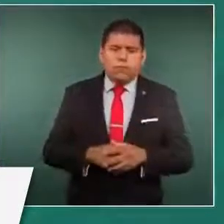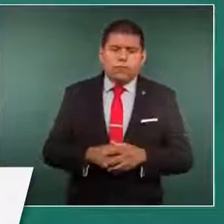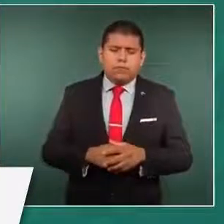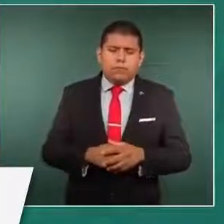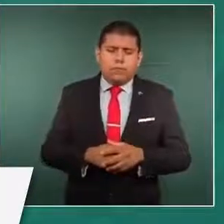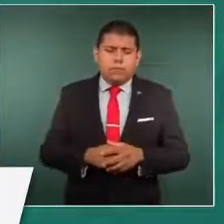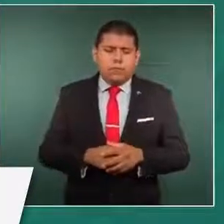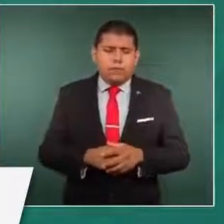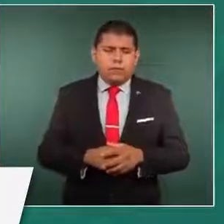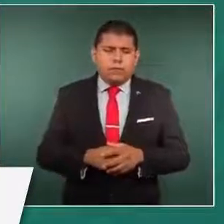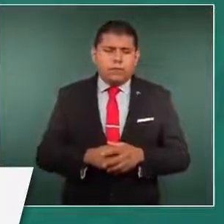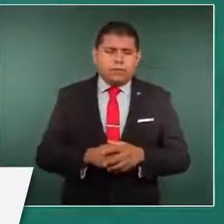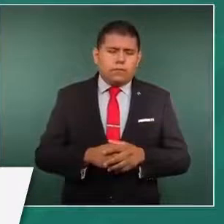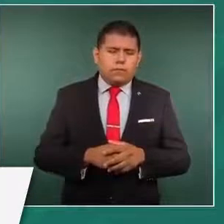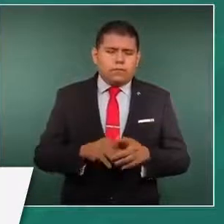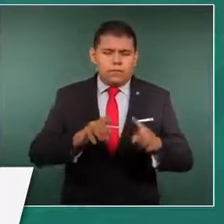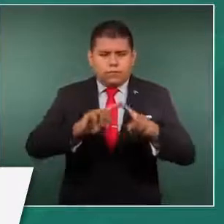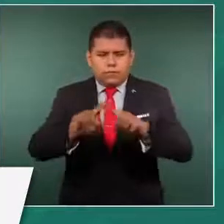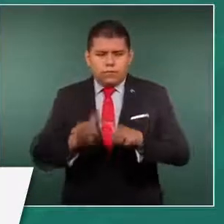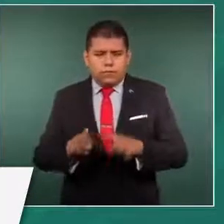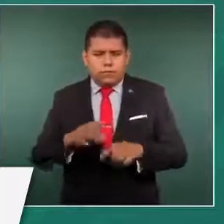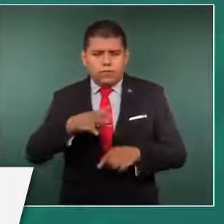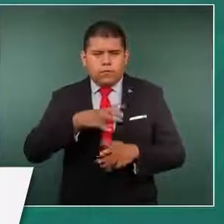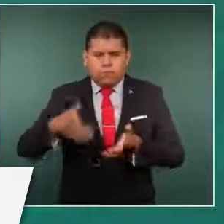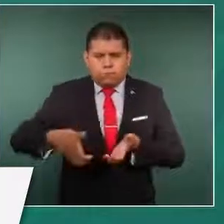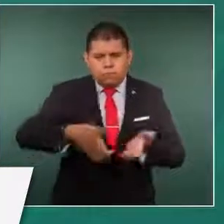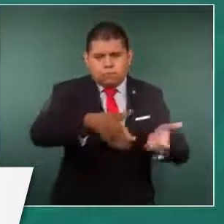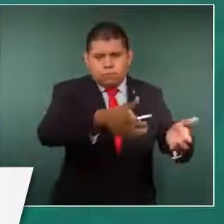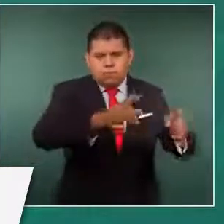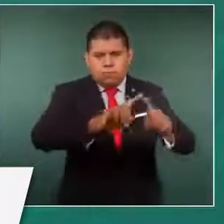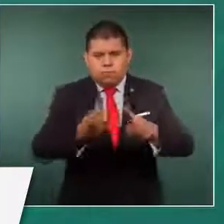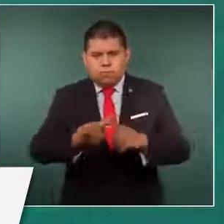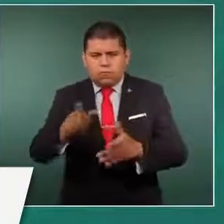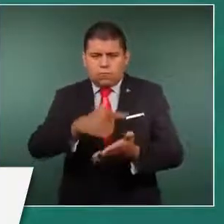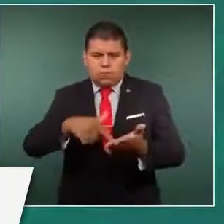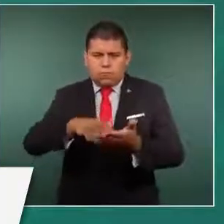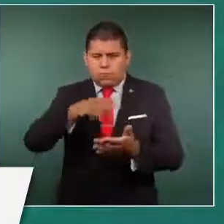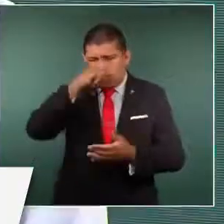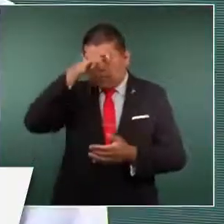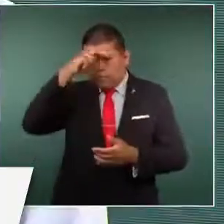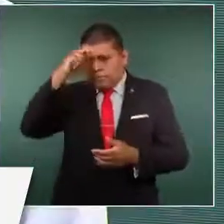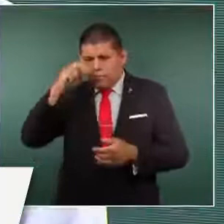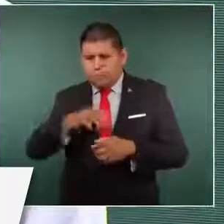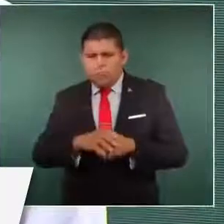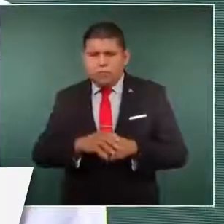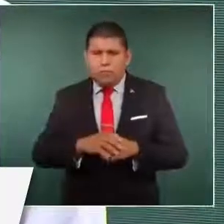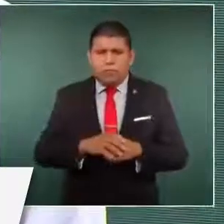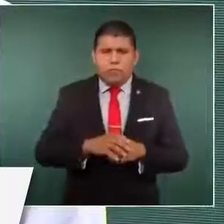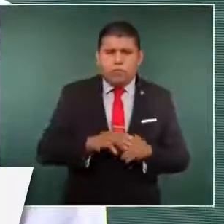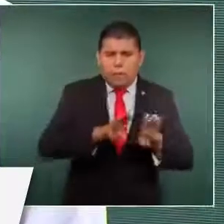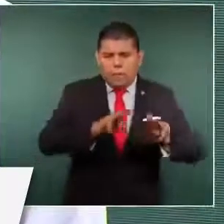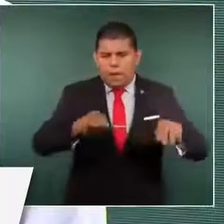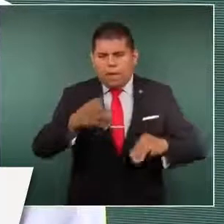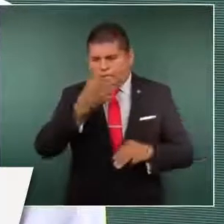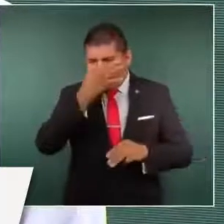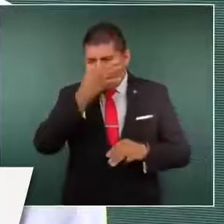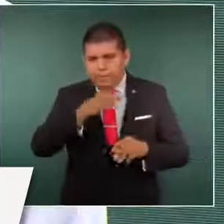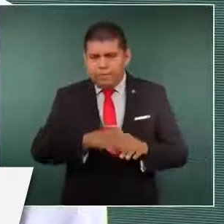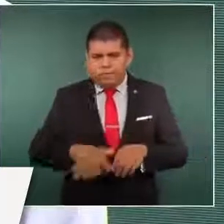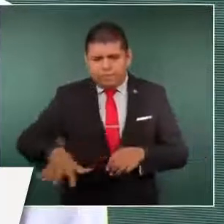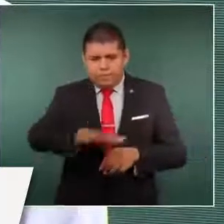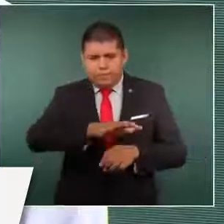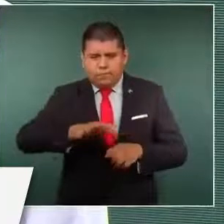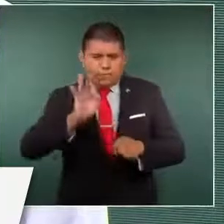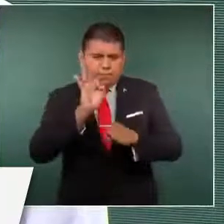muy buena infraestructura en Nayarit, en toda la costa de Nayarit.